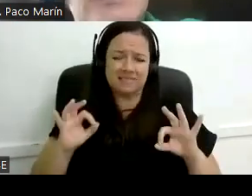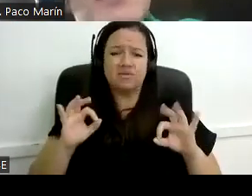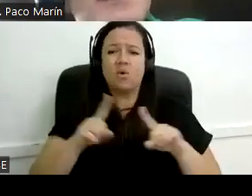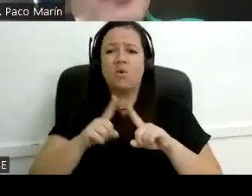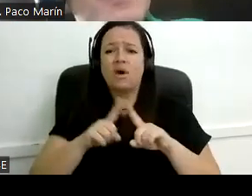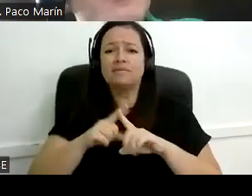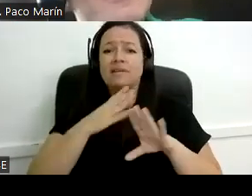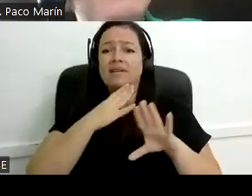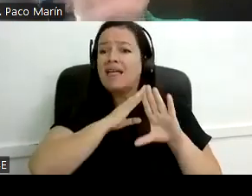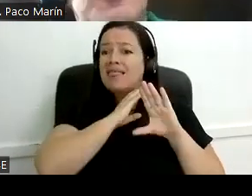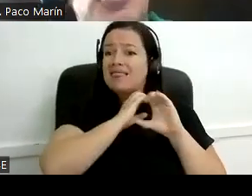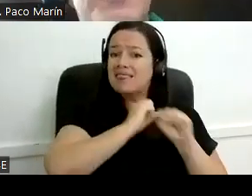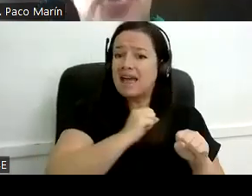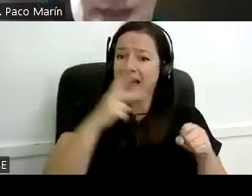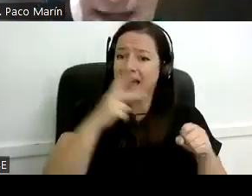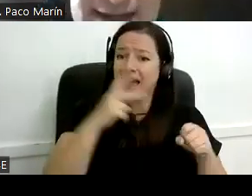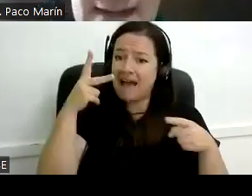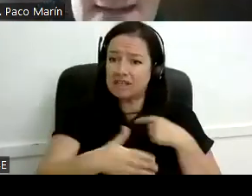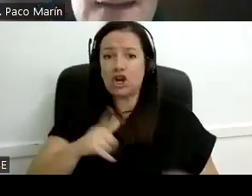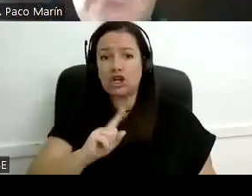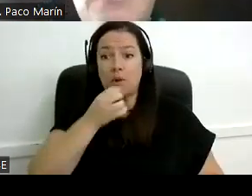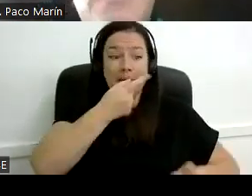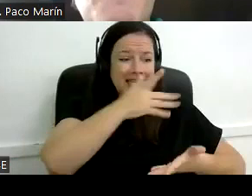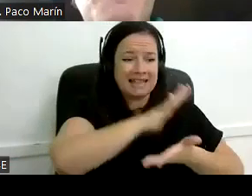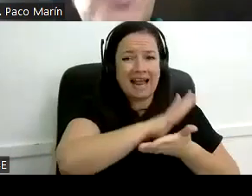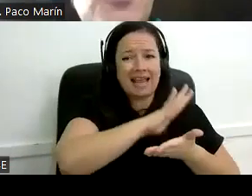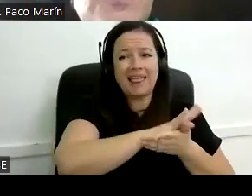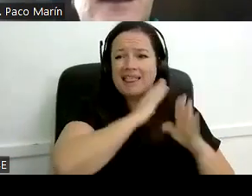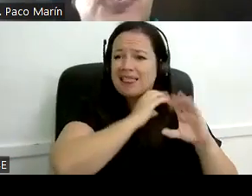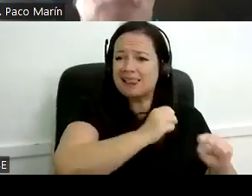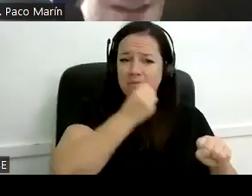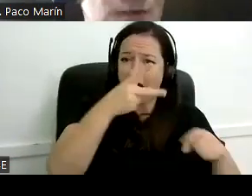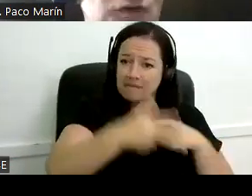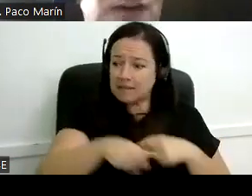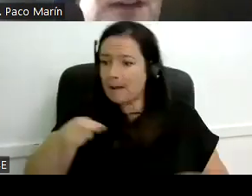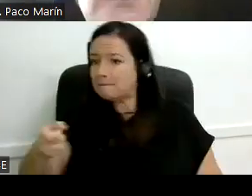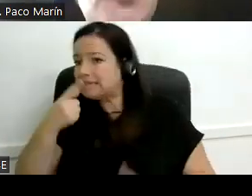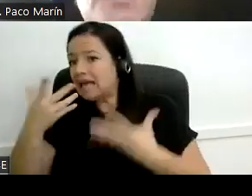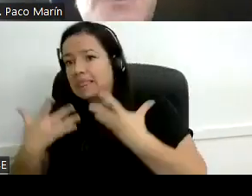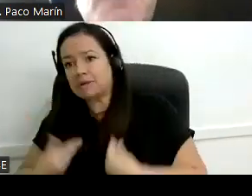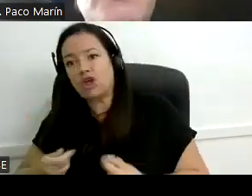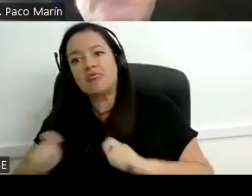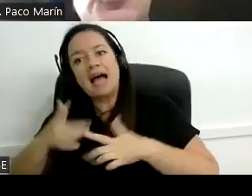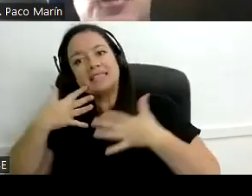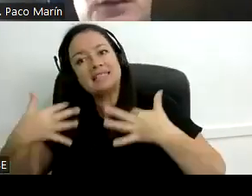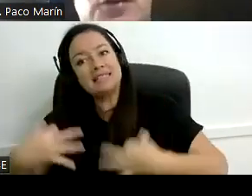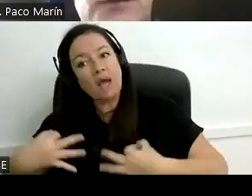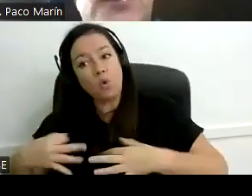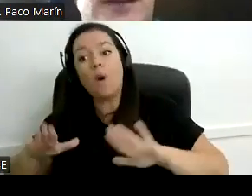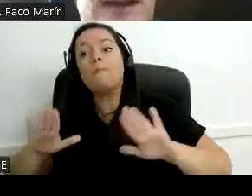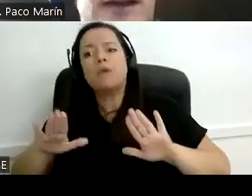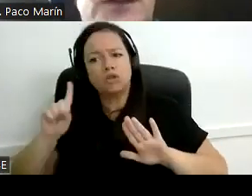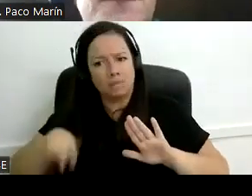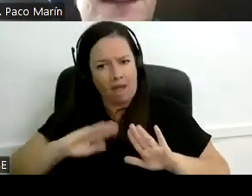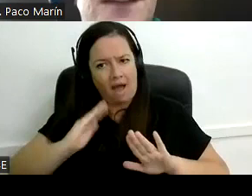dependencia, la tolerancia, el síndrome de abstinencia que se producen con los tranquilizantes, pero son más seguros en ese sentido, pero tienen otros efectos